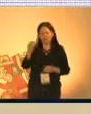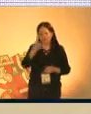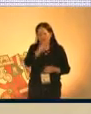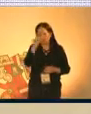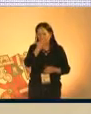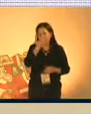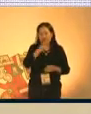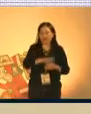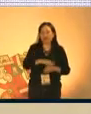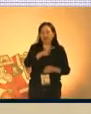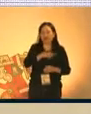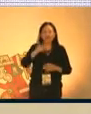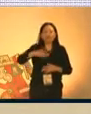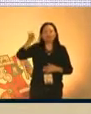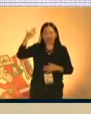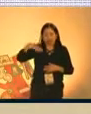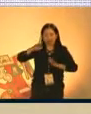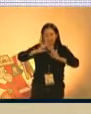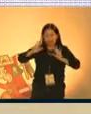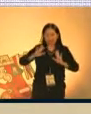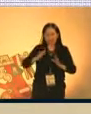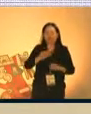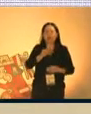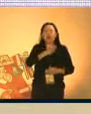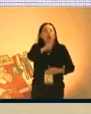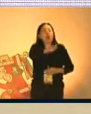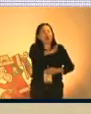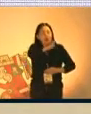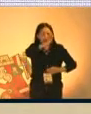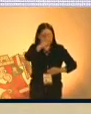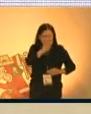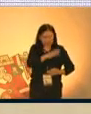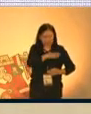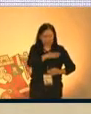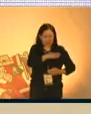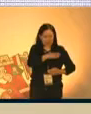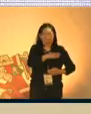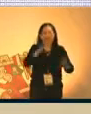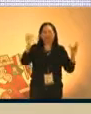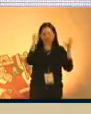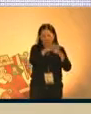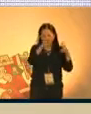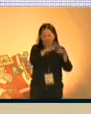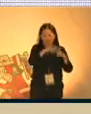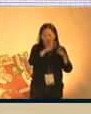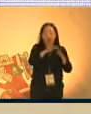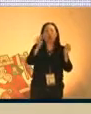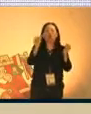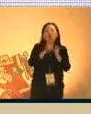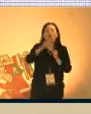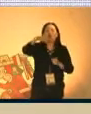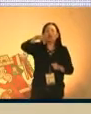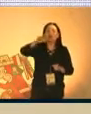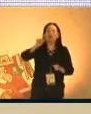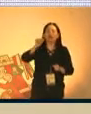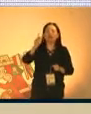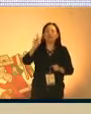venían de haber estaba en españa luchando contra las tropas de napoleón casi nada